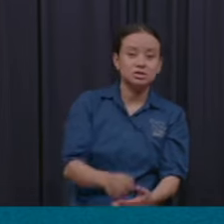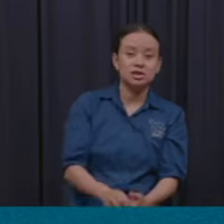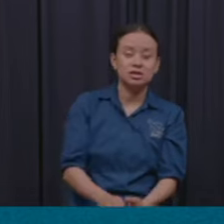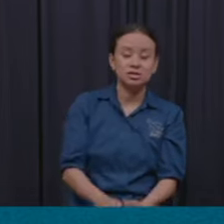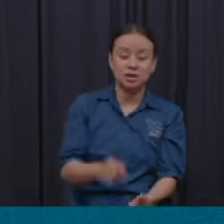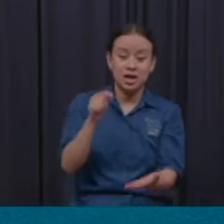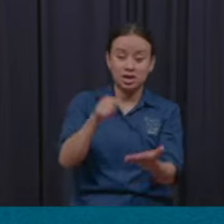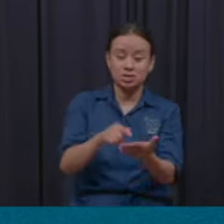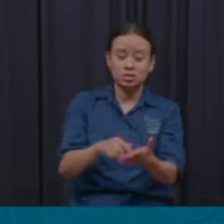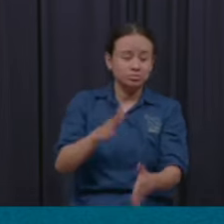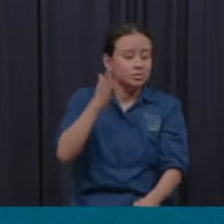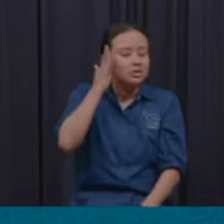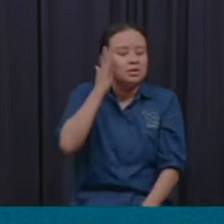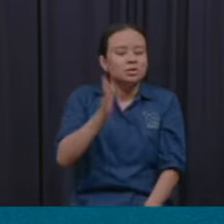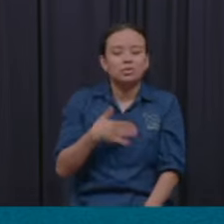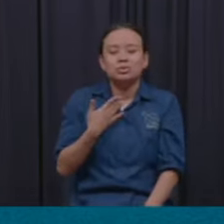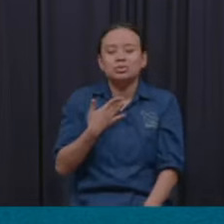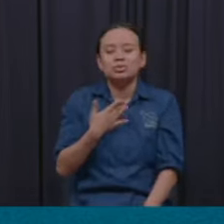negro?